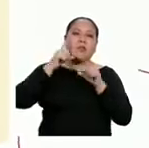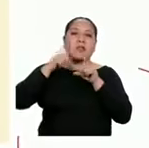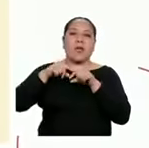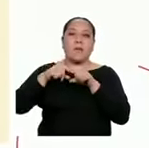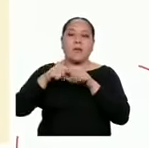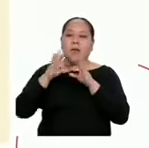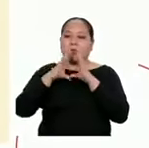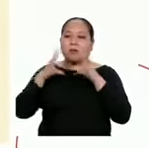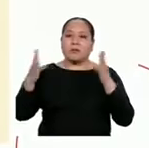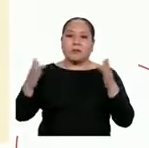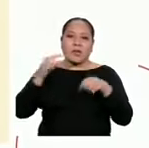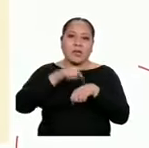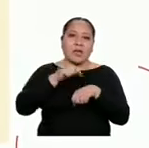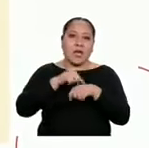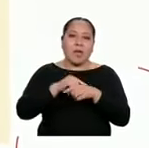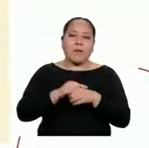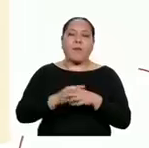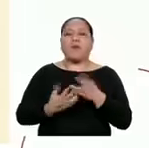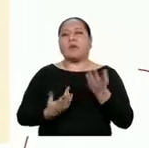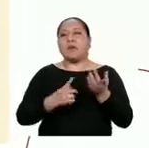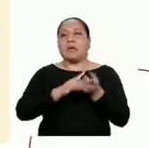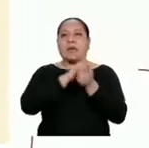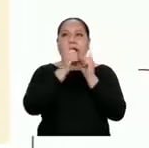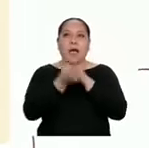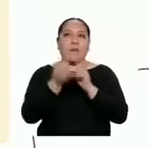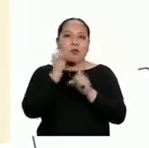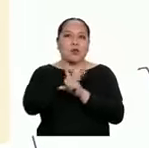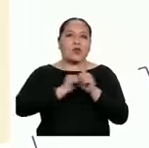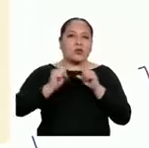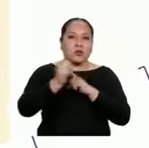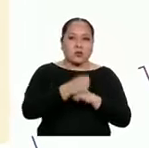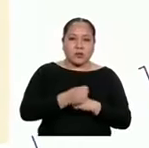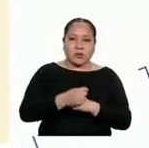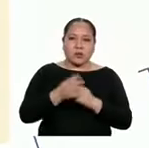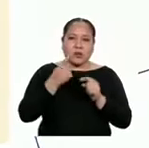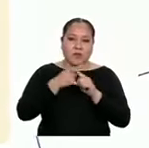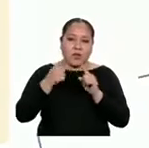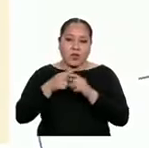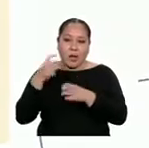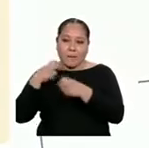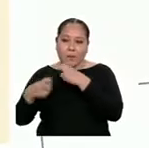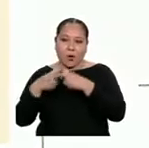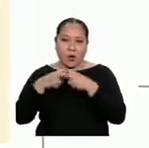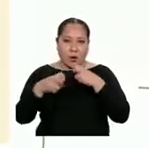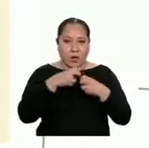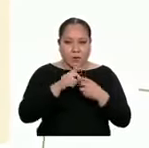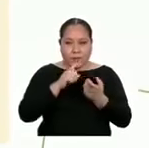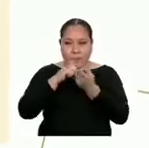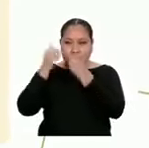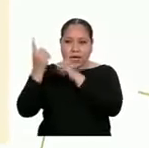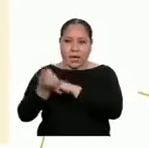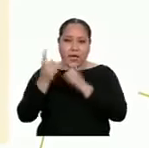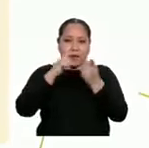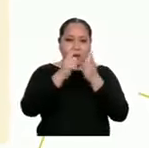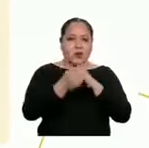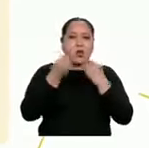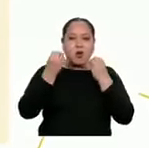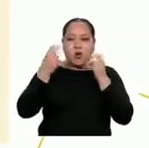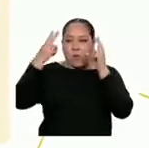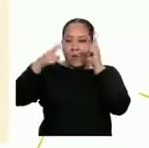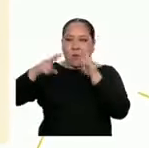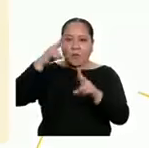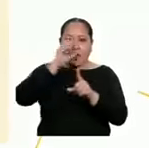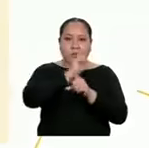al contexto, a la evolución de las sociedades, a los acontecimientos que generan un cambio en la percepción de